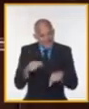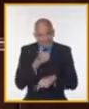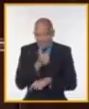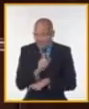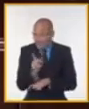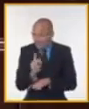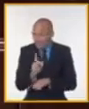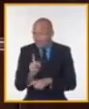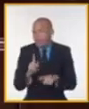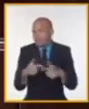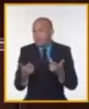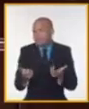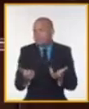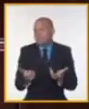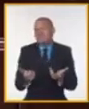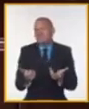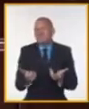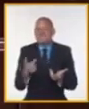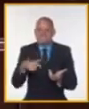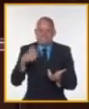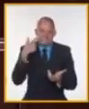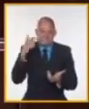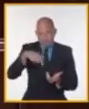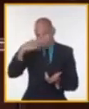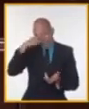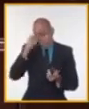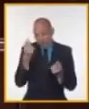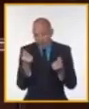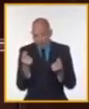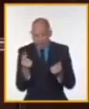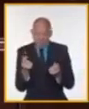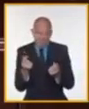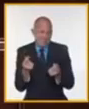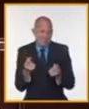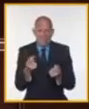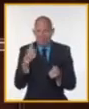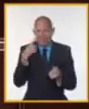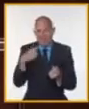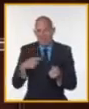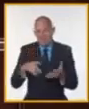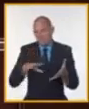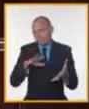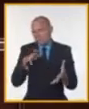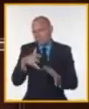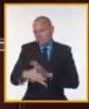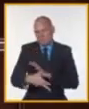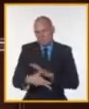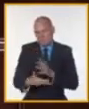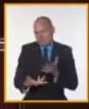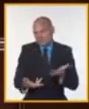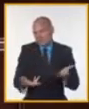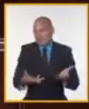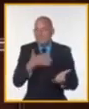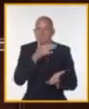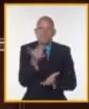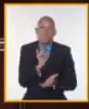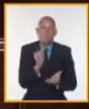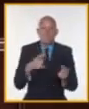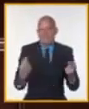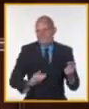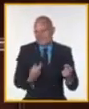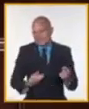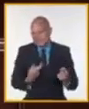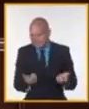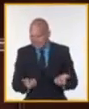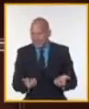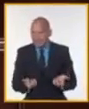ha decidido incrementar por diversas vías el diálogo permanente con el pueblo para contribuir a la comprensión y